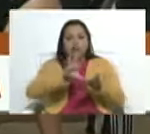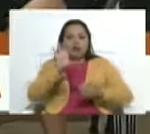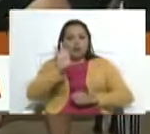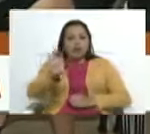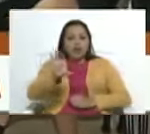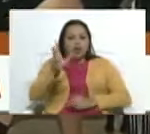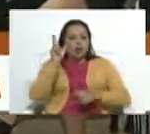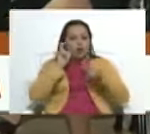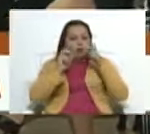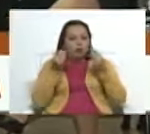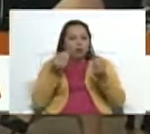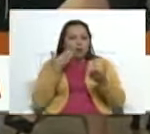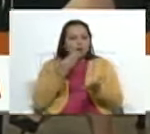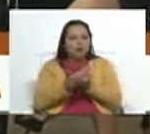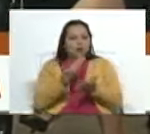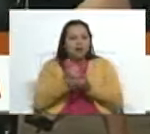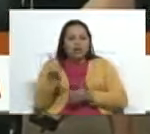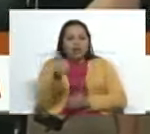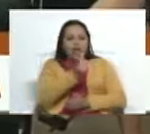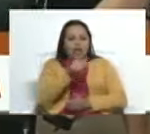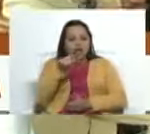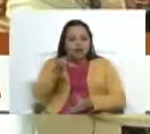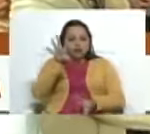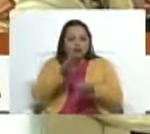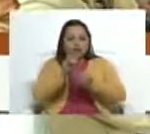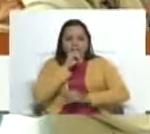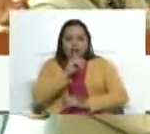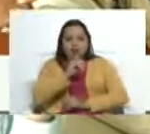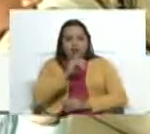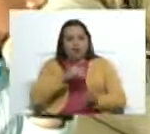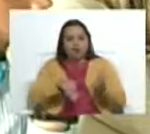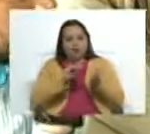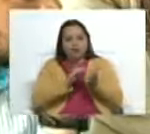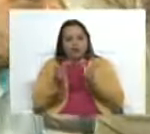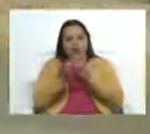escuchar las propuestas de cada uno de ellos. Con esta información, nosotros vamos a despedir el contacto.